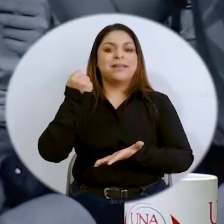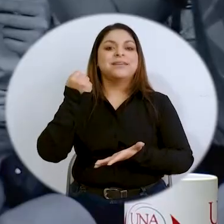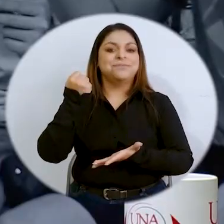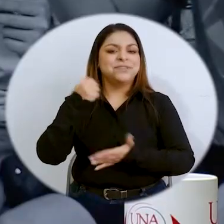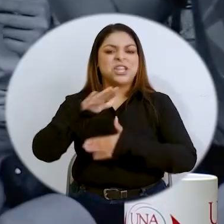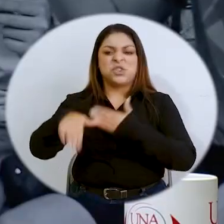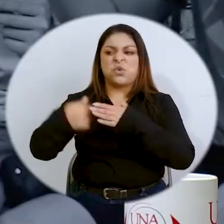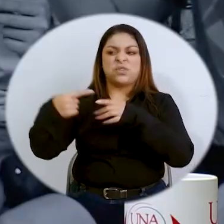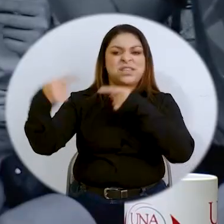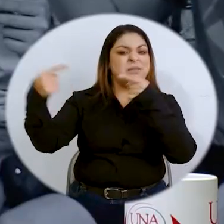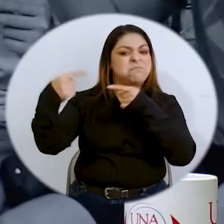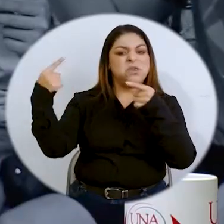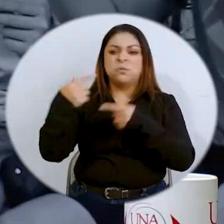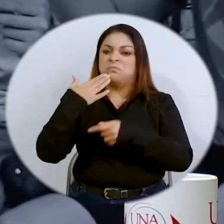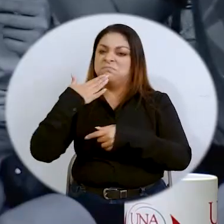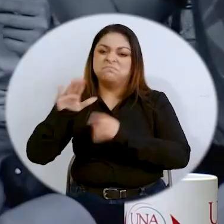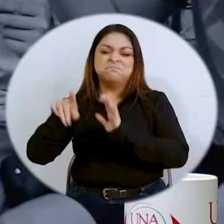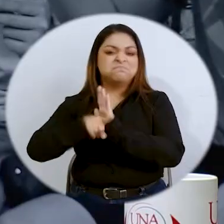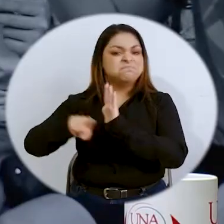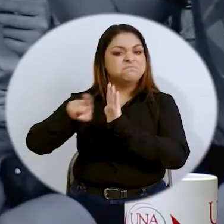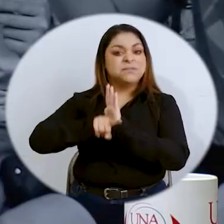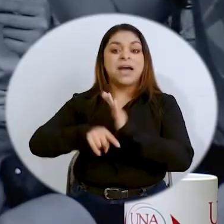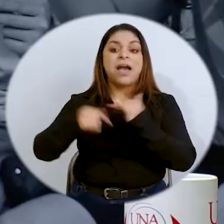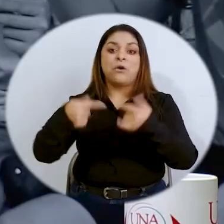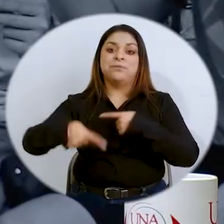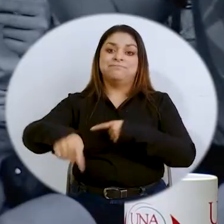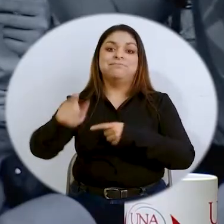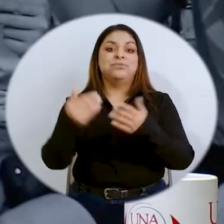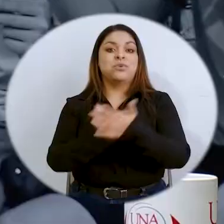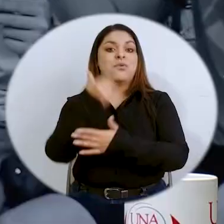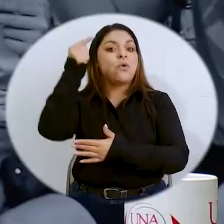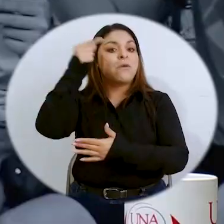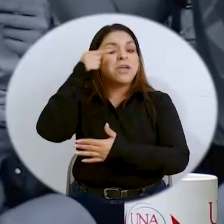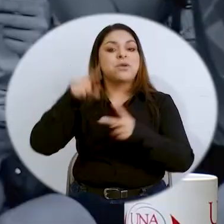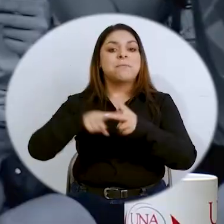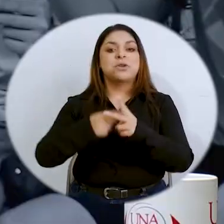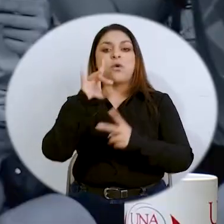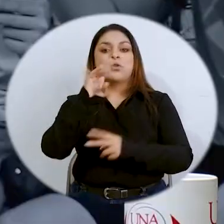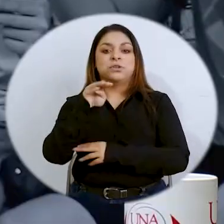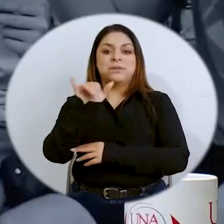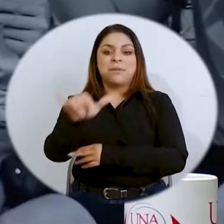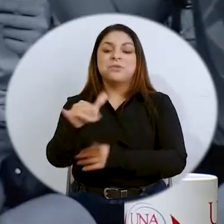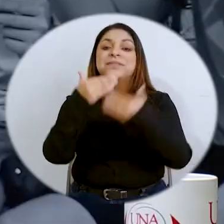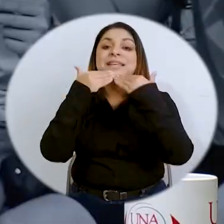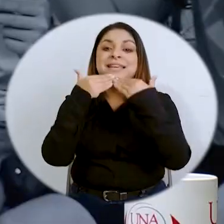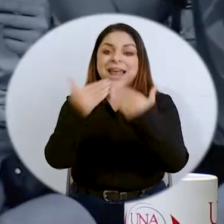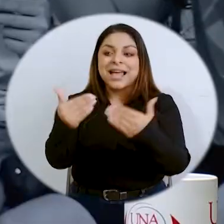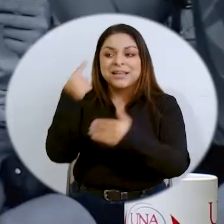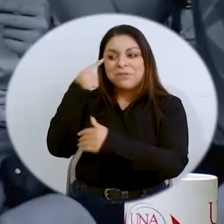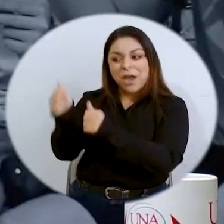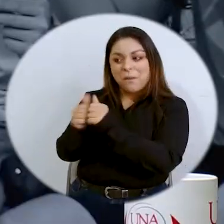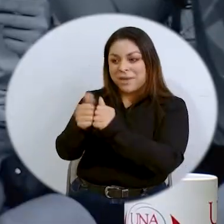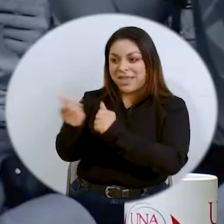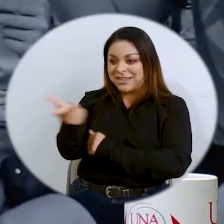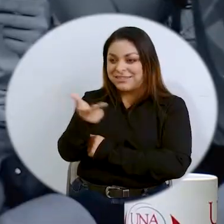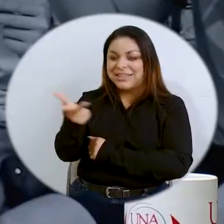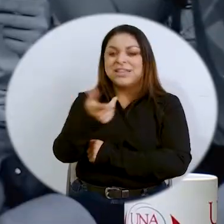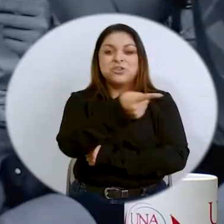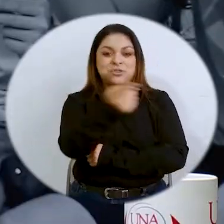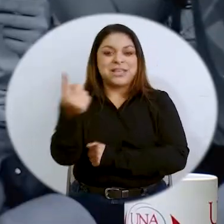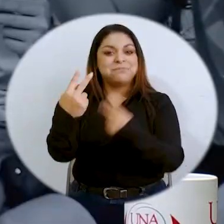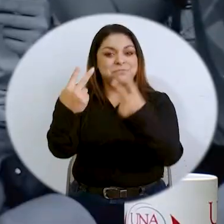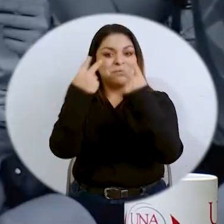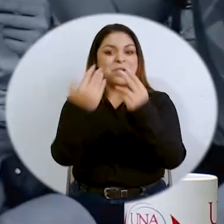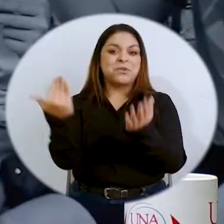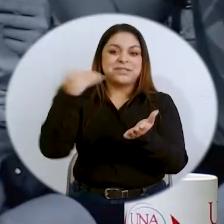de todos esos enemigos que nos amenazan de cara al nuevo gobierno que iniciará el 8 de mayo. Muchas gracias a ustedes por acompañarnos y a ustedes